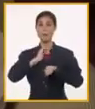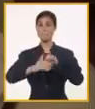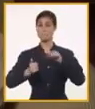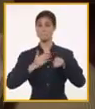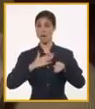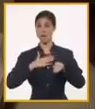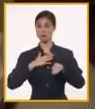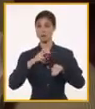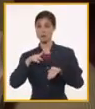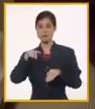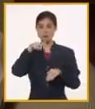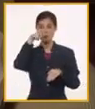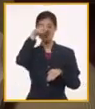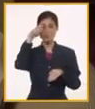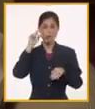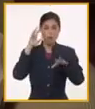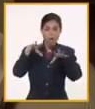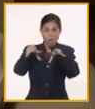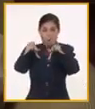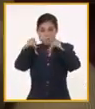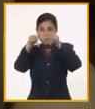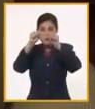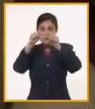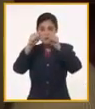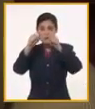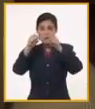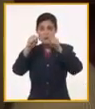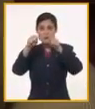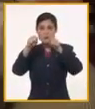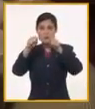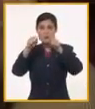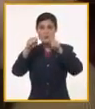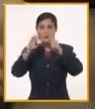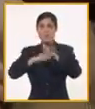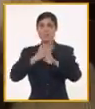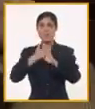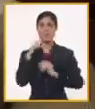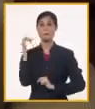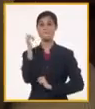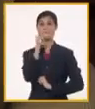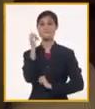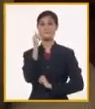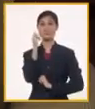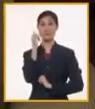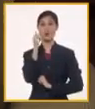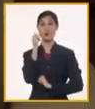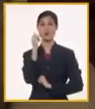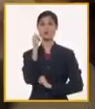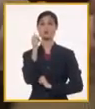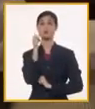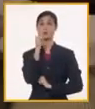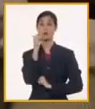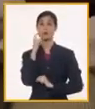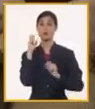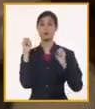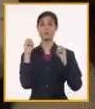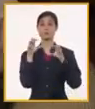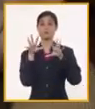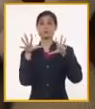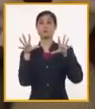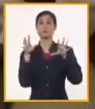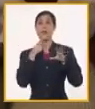arriba, apaga las luces, ¡pam! Apagó las luces y encendió, paró la película y encendió la luz del escenario. Y